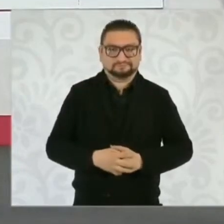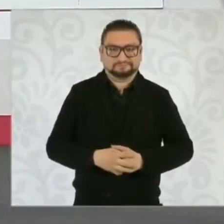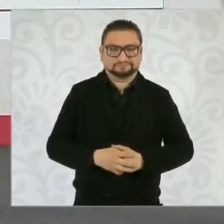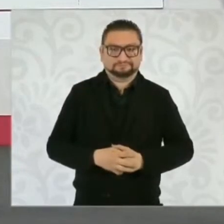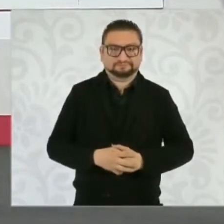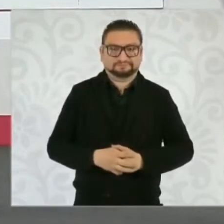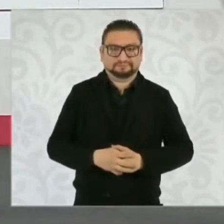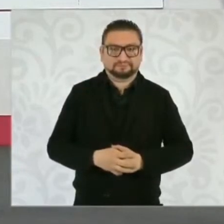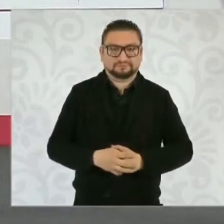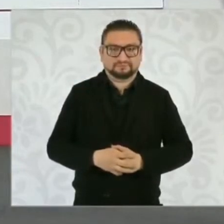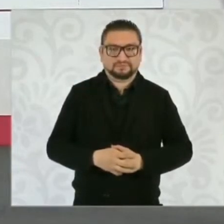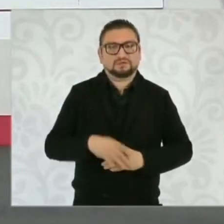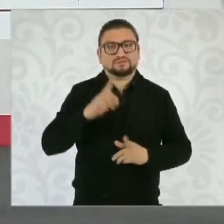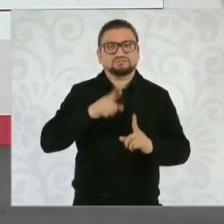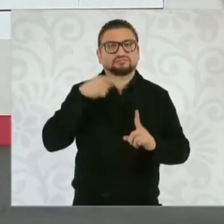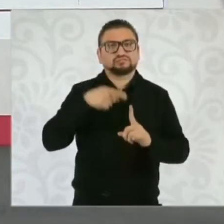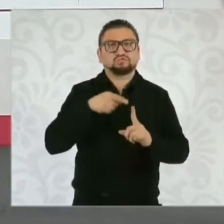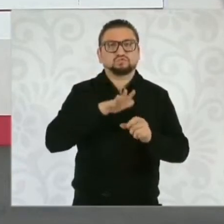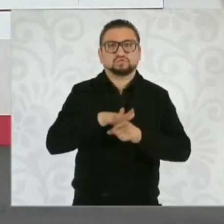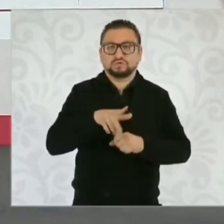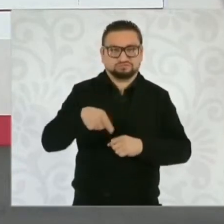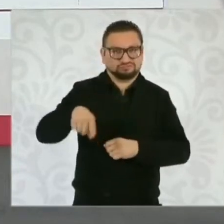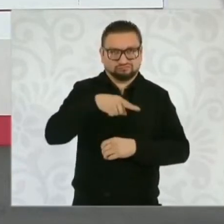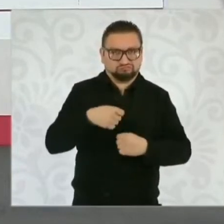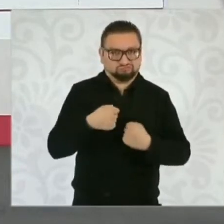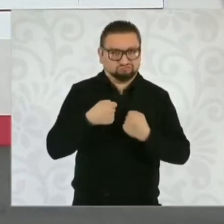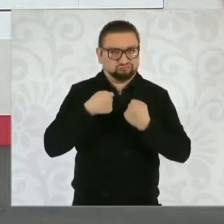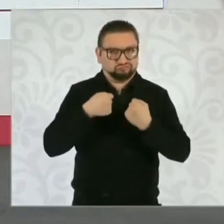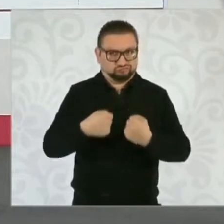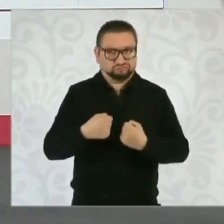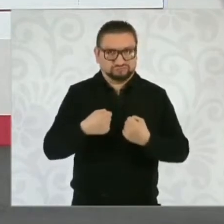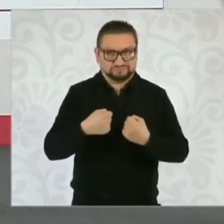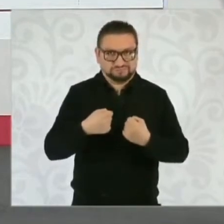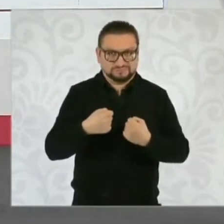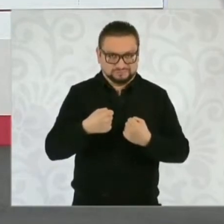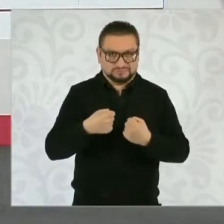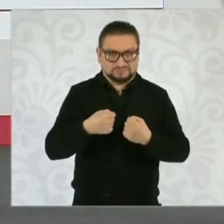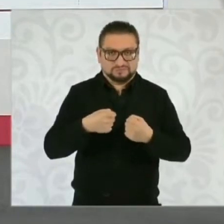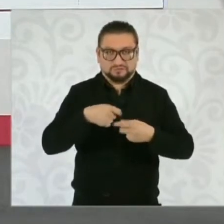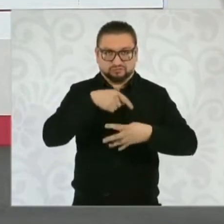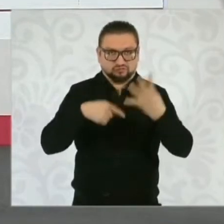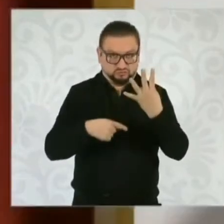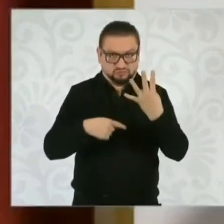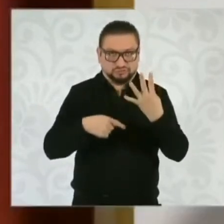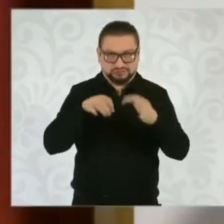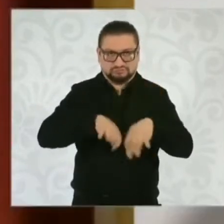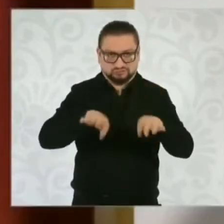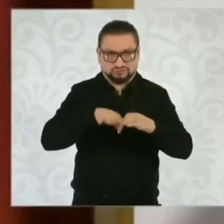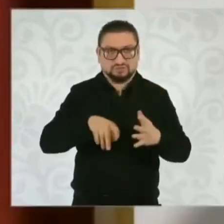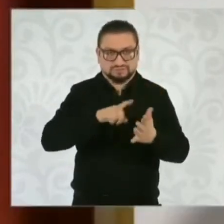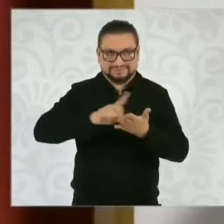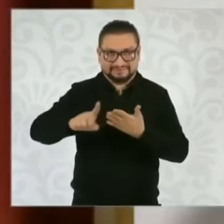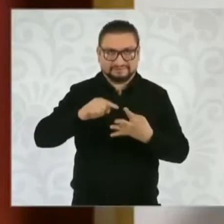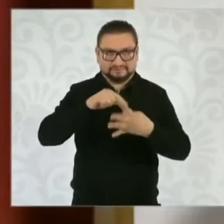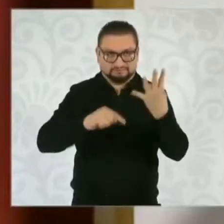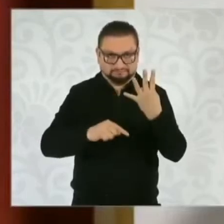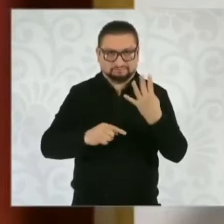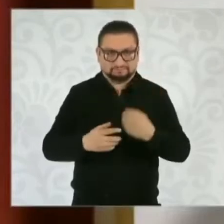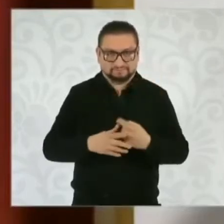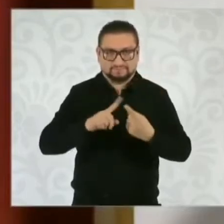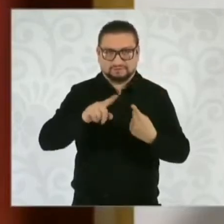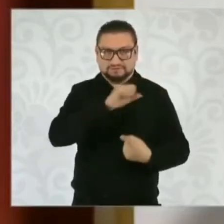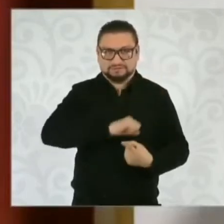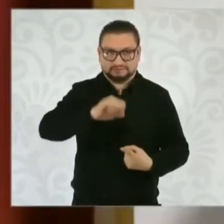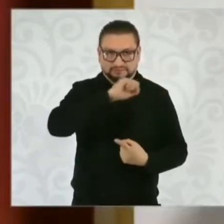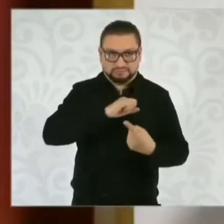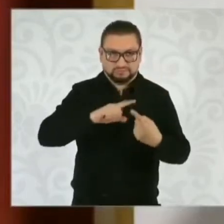Adelante. El objetivo es fortalecer los siguientes 4 ejes y derechos: